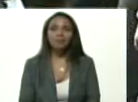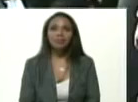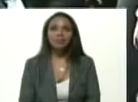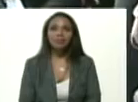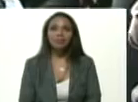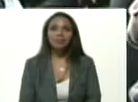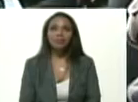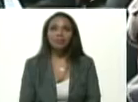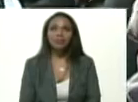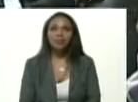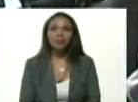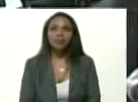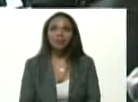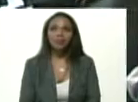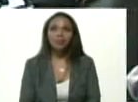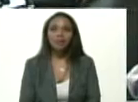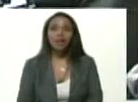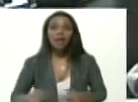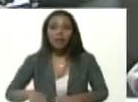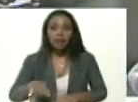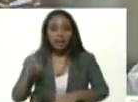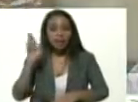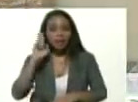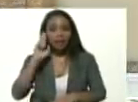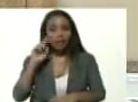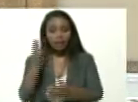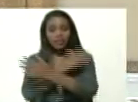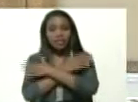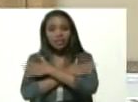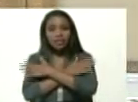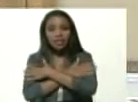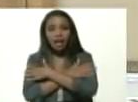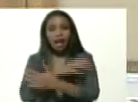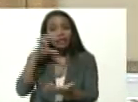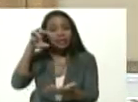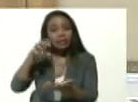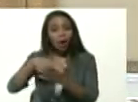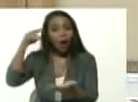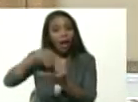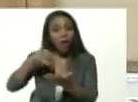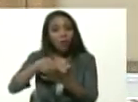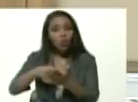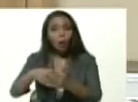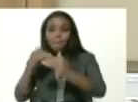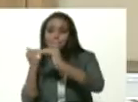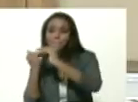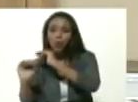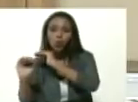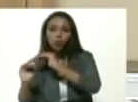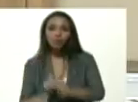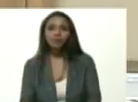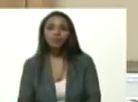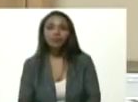aquí me dice Rafael Lacaba que felicite al Estado Carabobo. Me dice un mensaje.